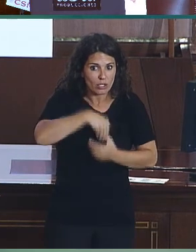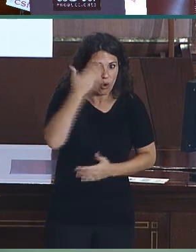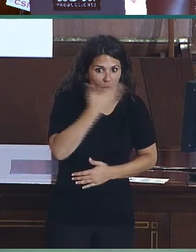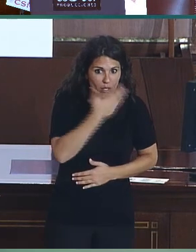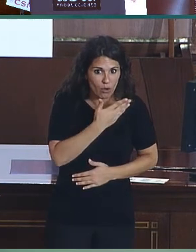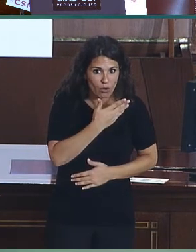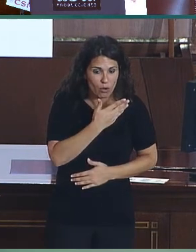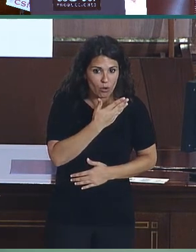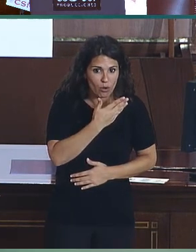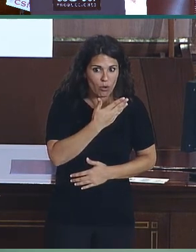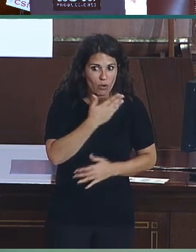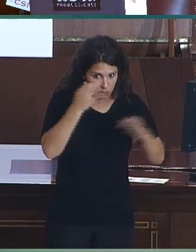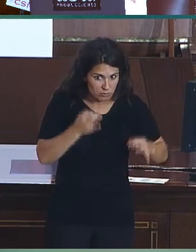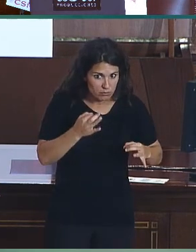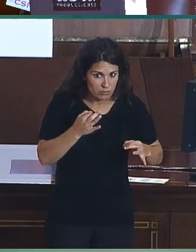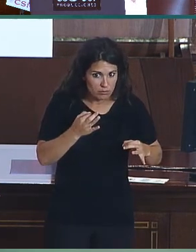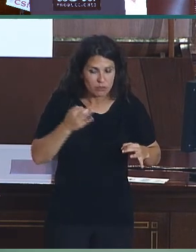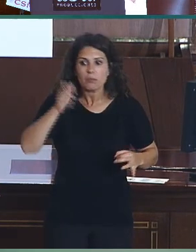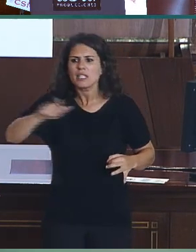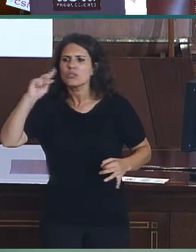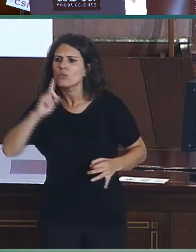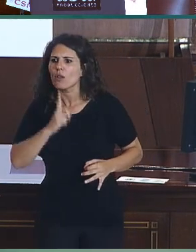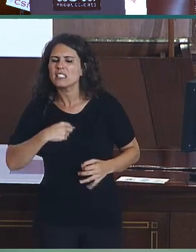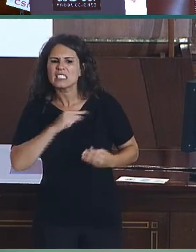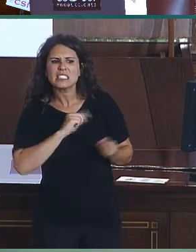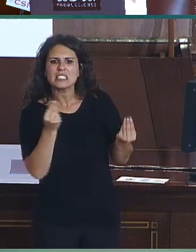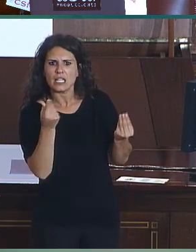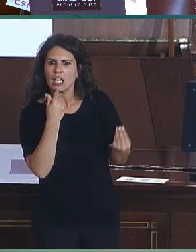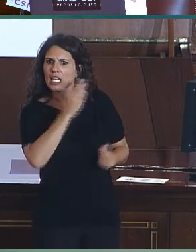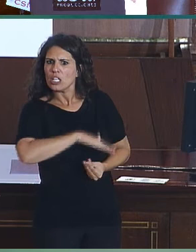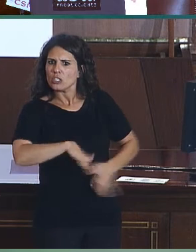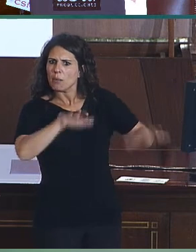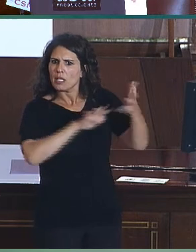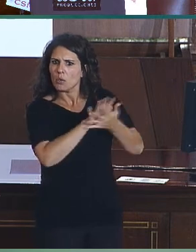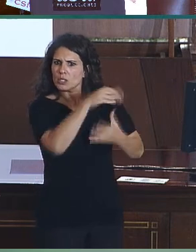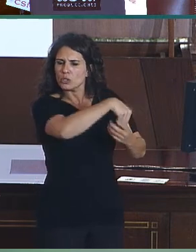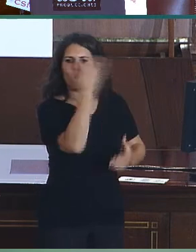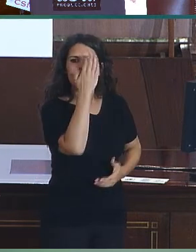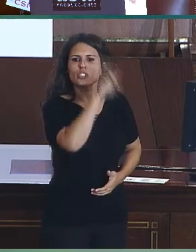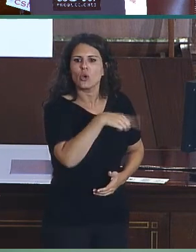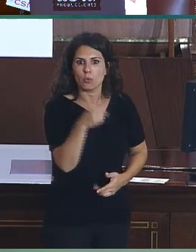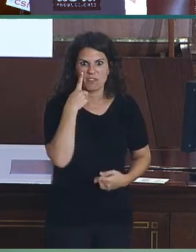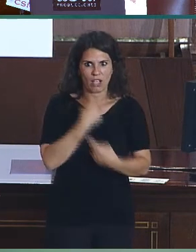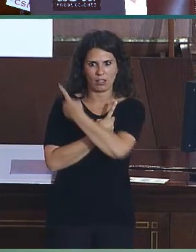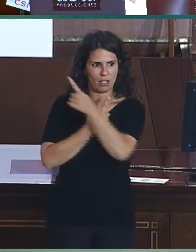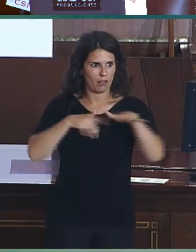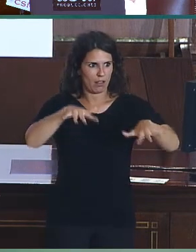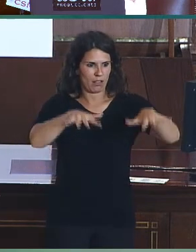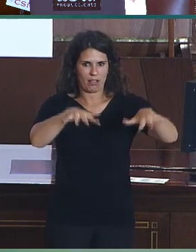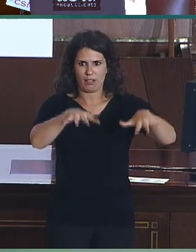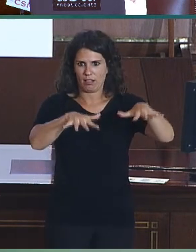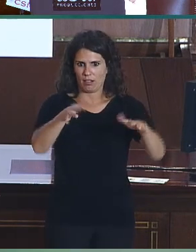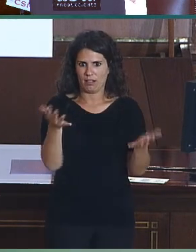es la percepción de las personas sordas sobre esta cuestión? Pues fijaos en lo igualada que está.